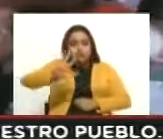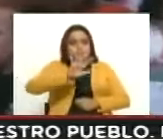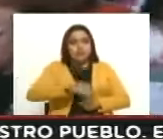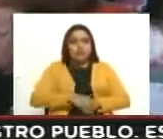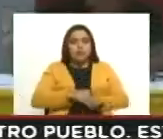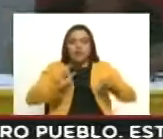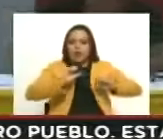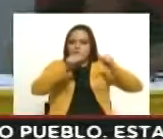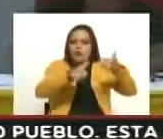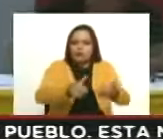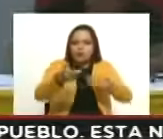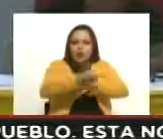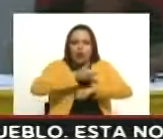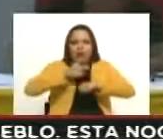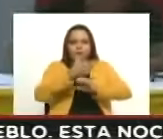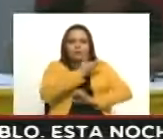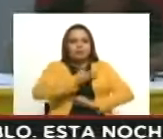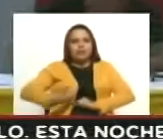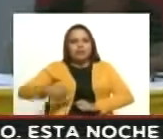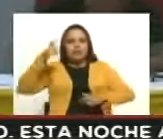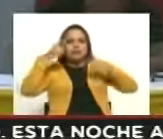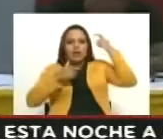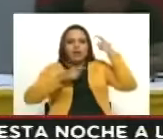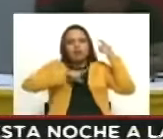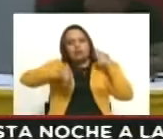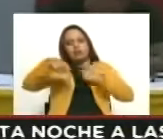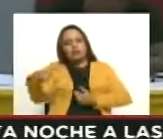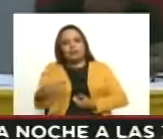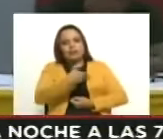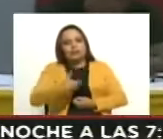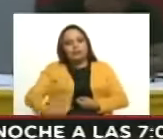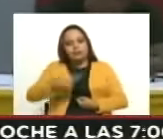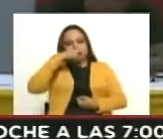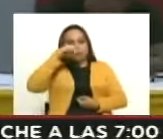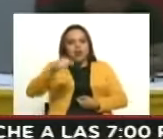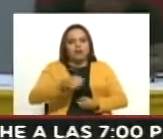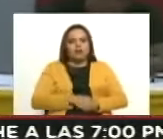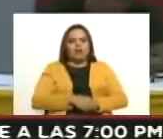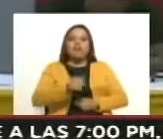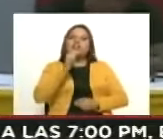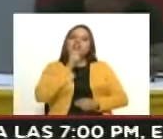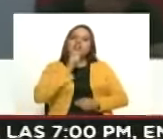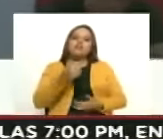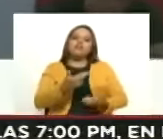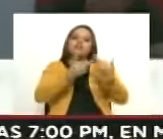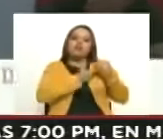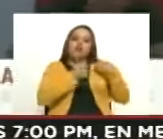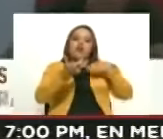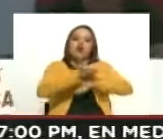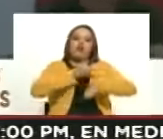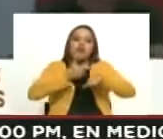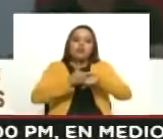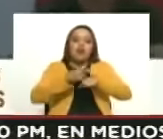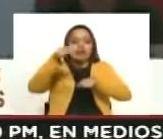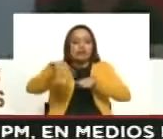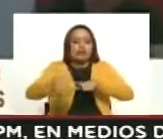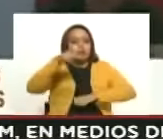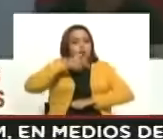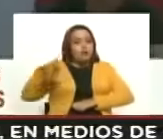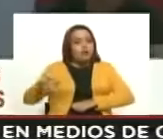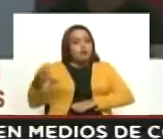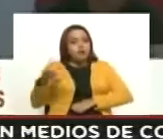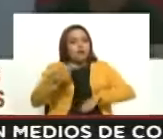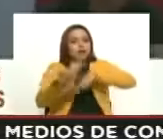llegó el comandante Chávez y con el hermano presidente Nicolás Maduro, gobierna el pueblo, nuestro pueblo y la